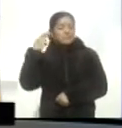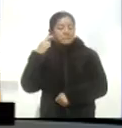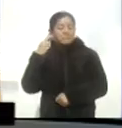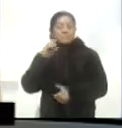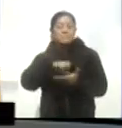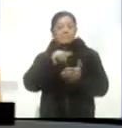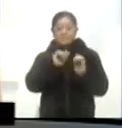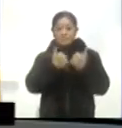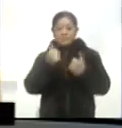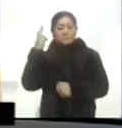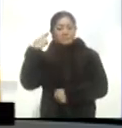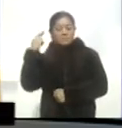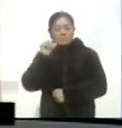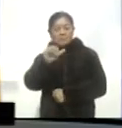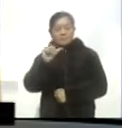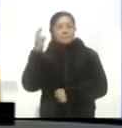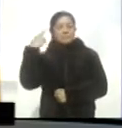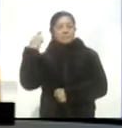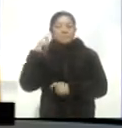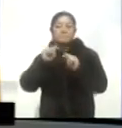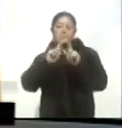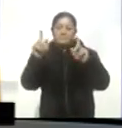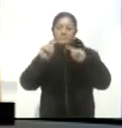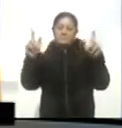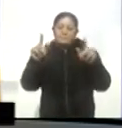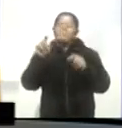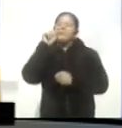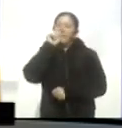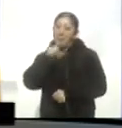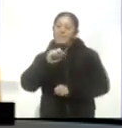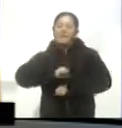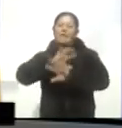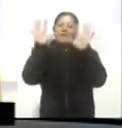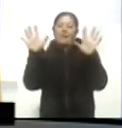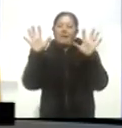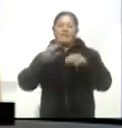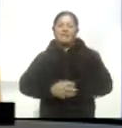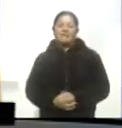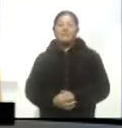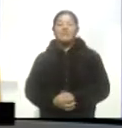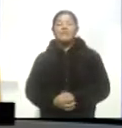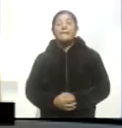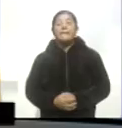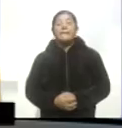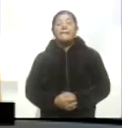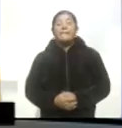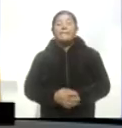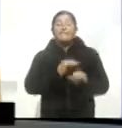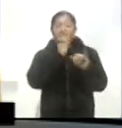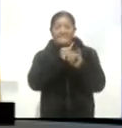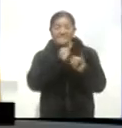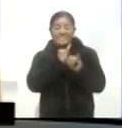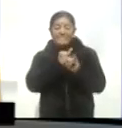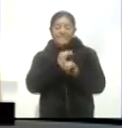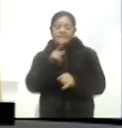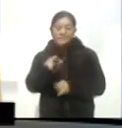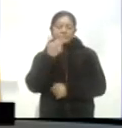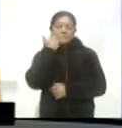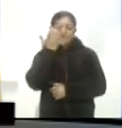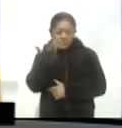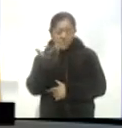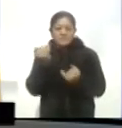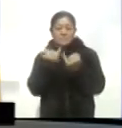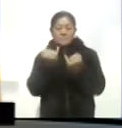Radio Calpulalpan, Radio Altiplano y también, por supuesto, a través de la señal de Radio Tlaxcala. Nuestras plataformas digitales están a su